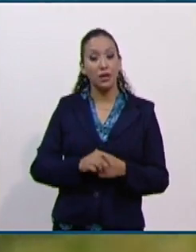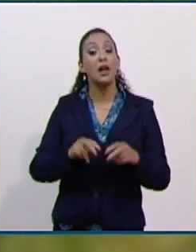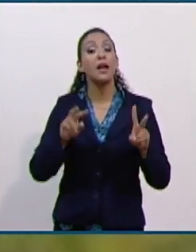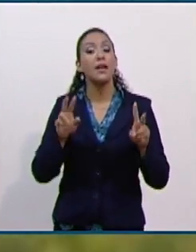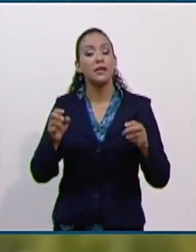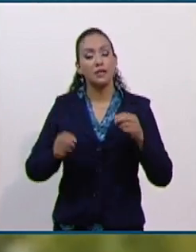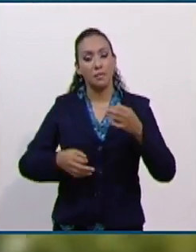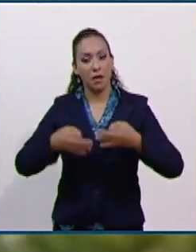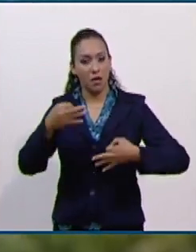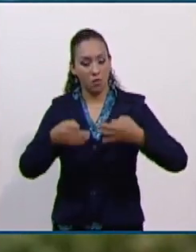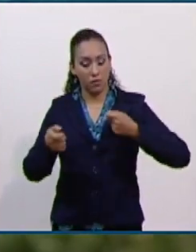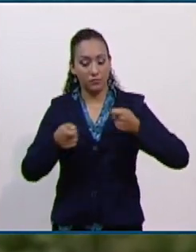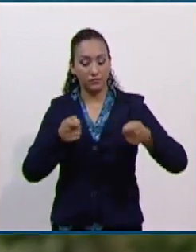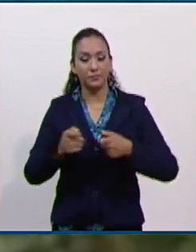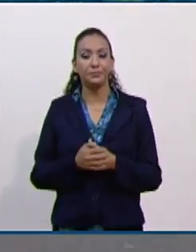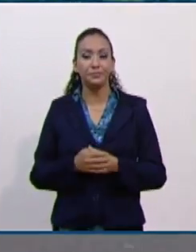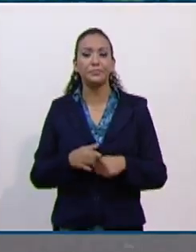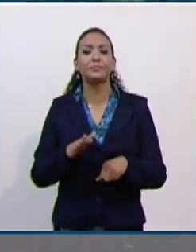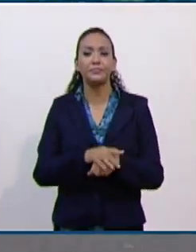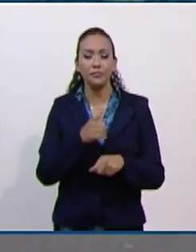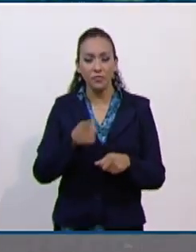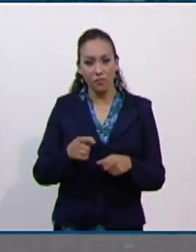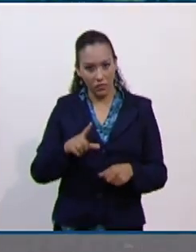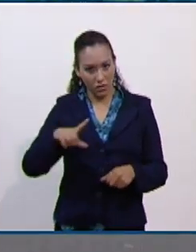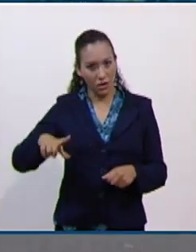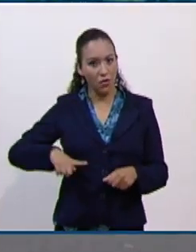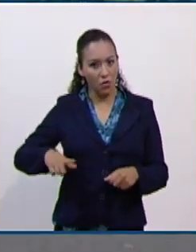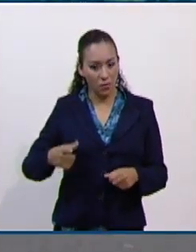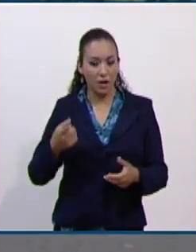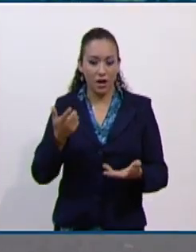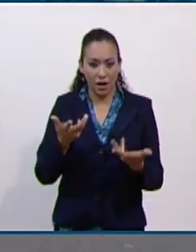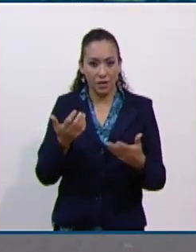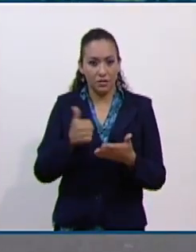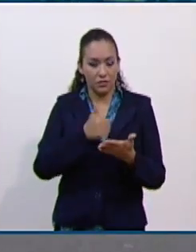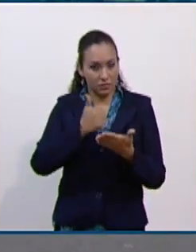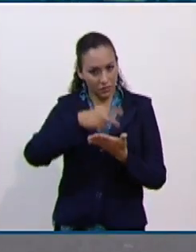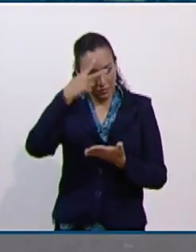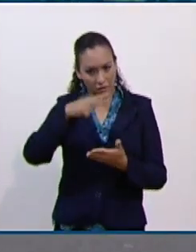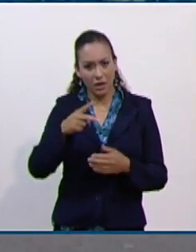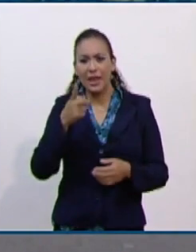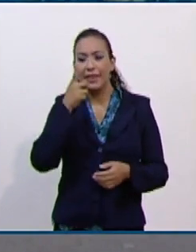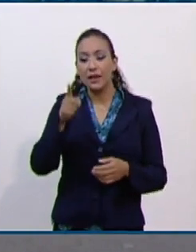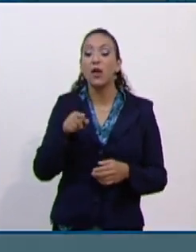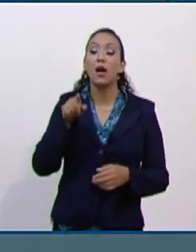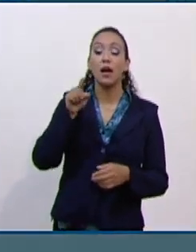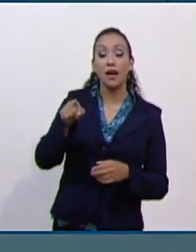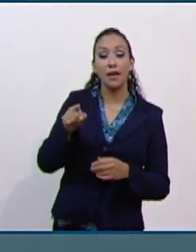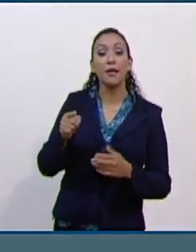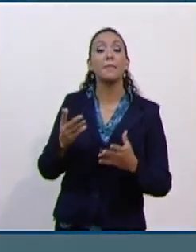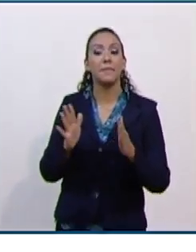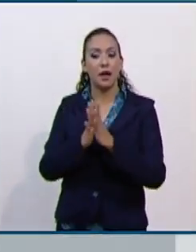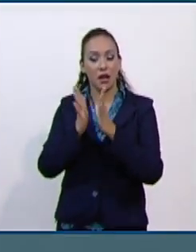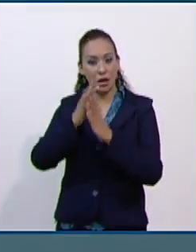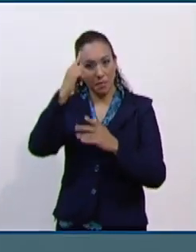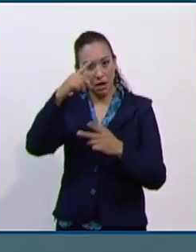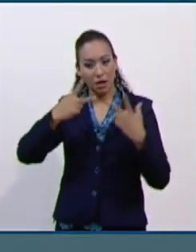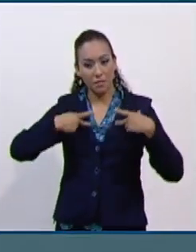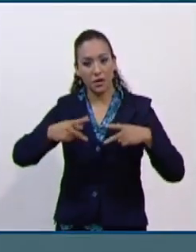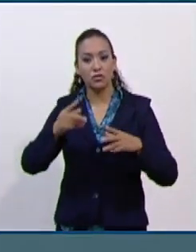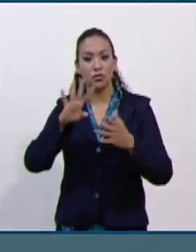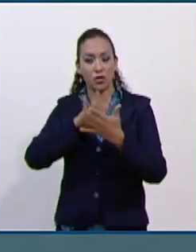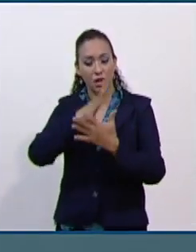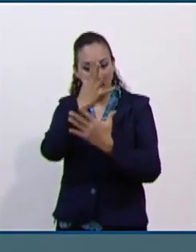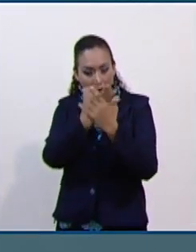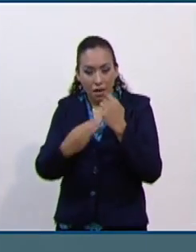control, respecto a los señalamientos hechos por el gobierno capitalino de que presuntamente colaboró en la fuga de una persona acusada de